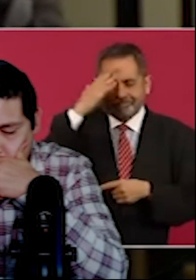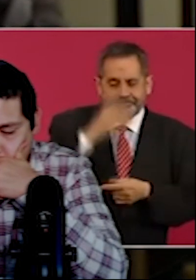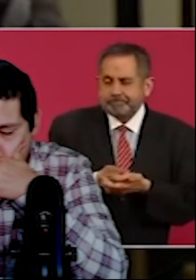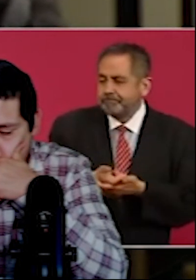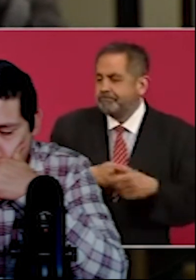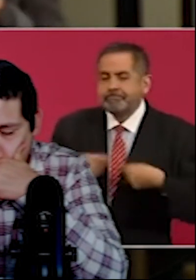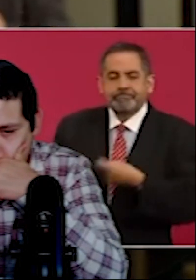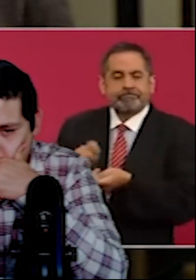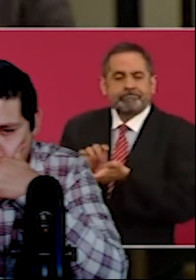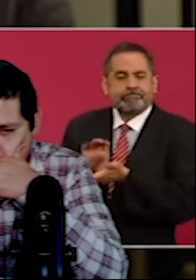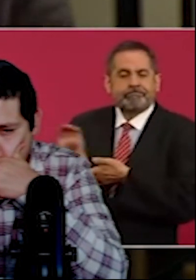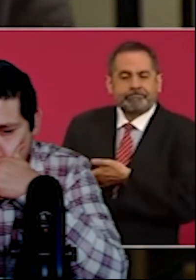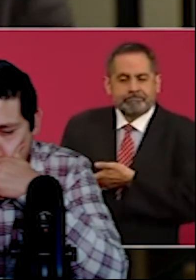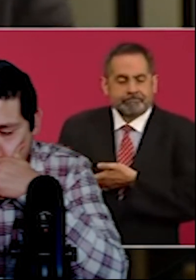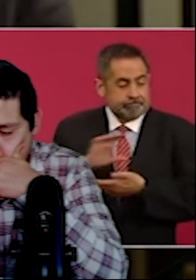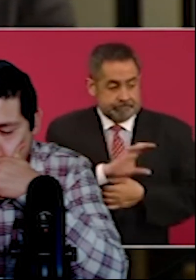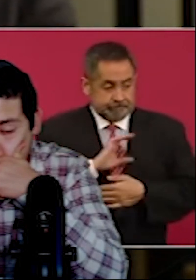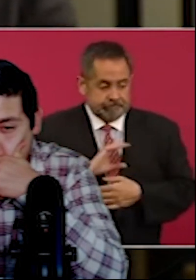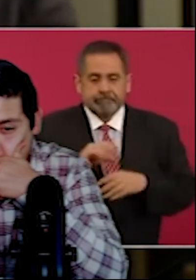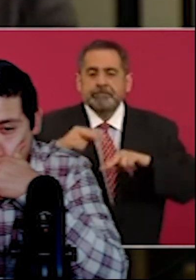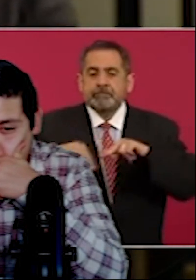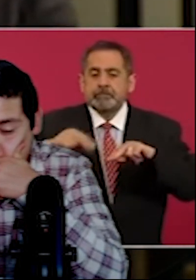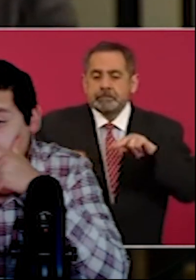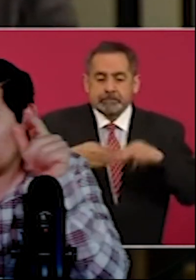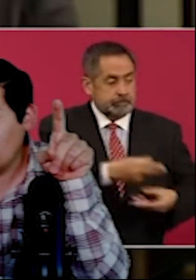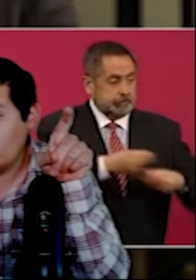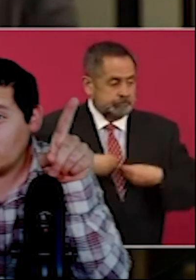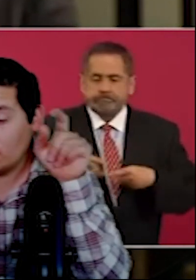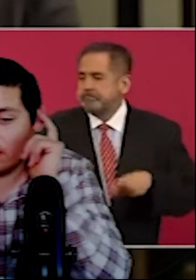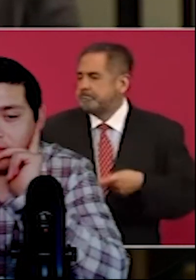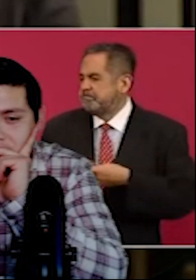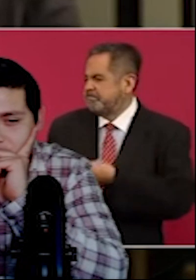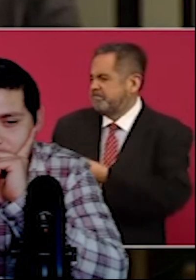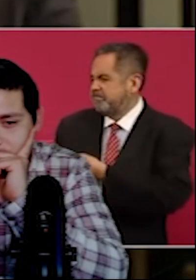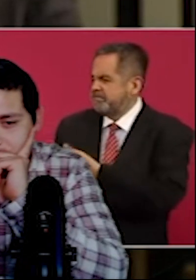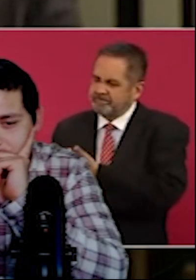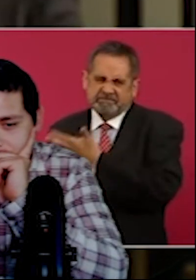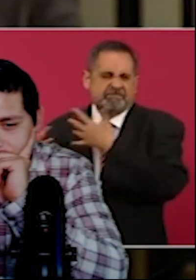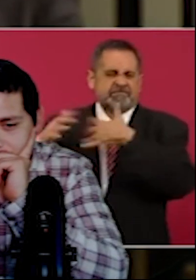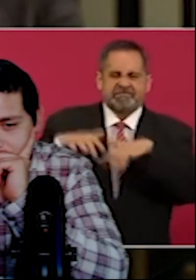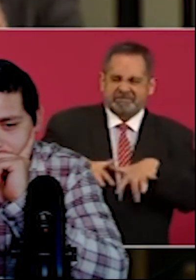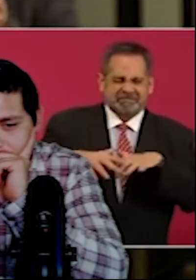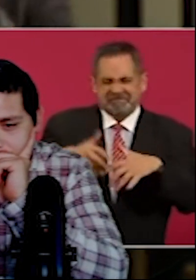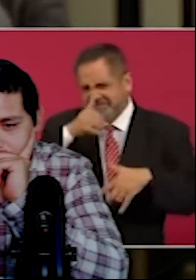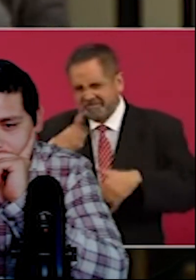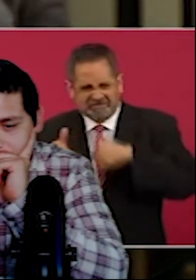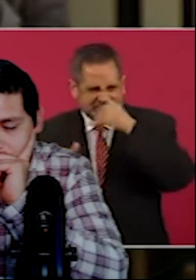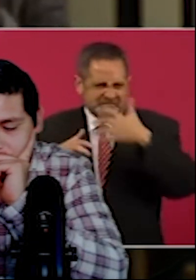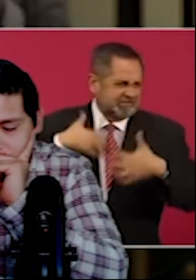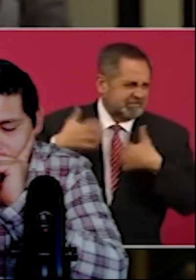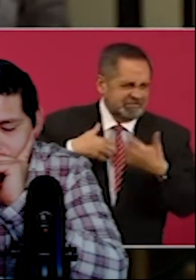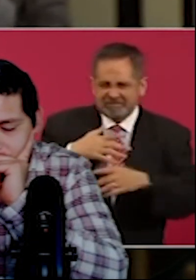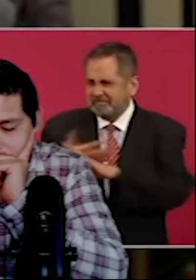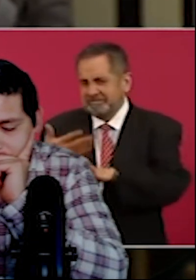les entrega un porcentaje de los boletos, que ellos los utilizan para estar con estas situaciones de